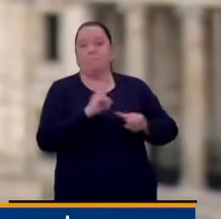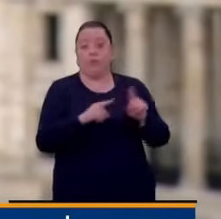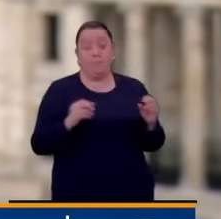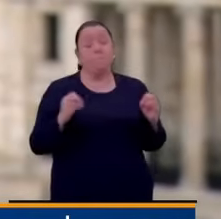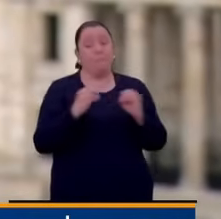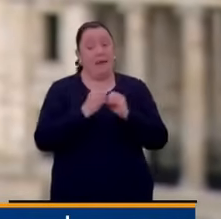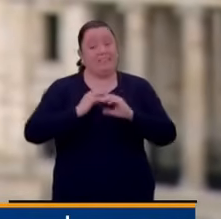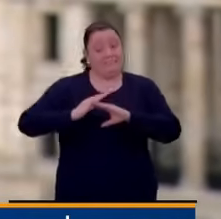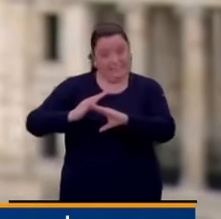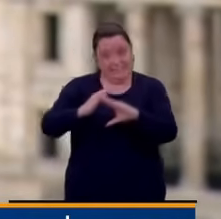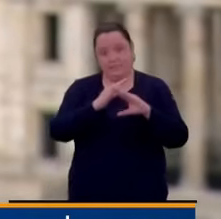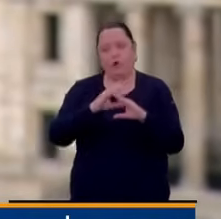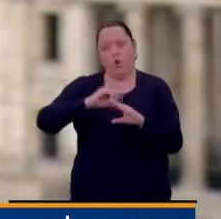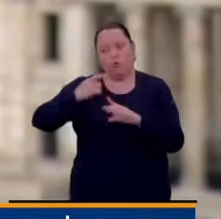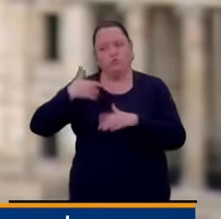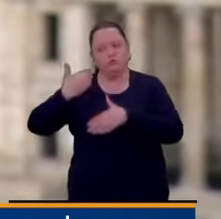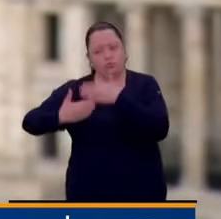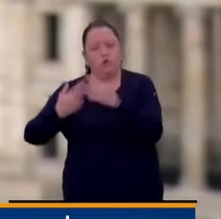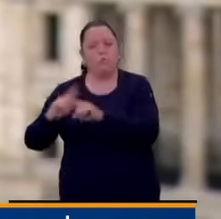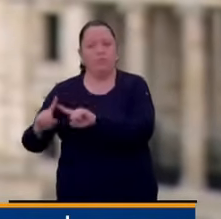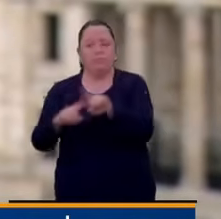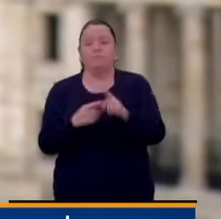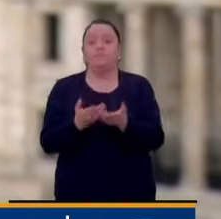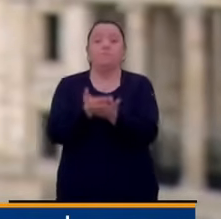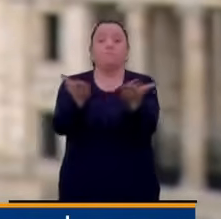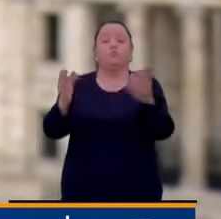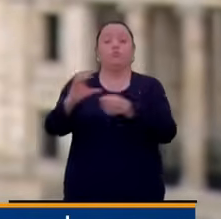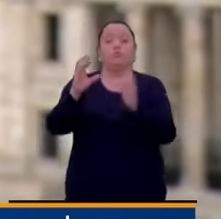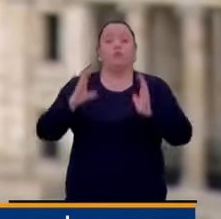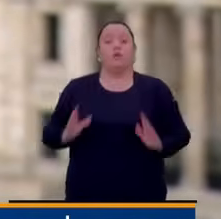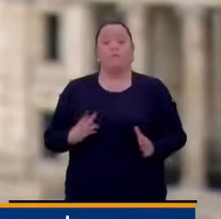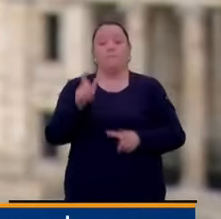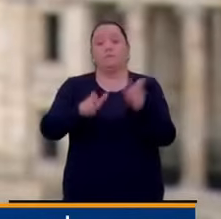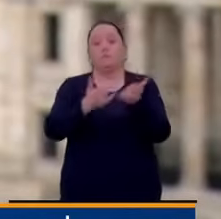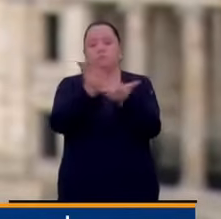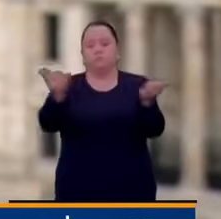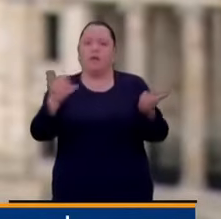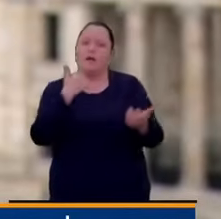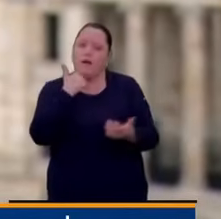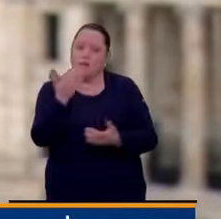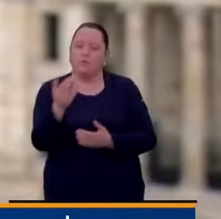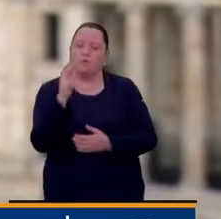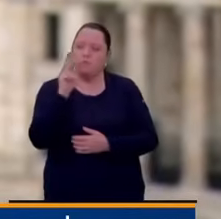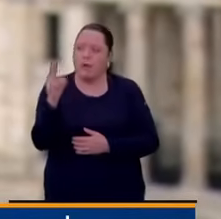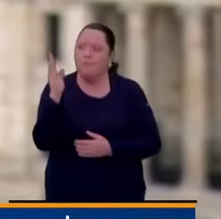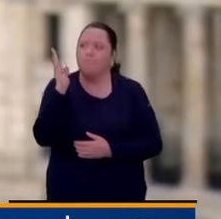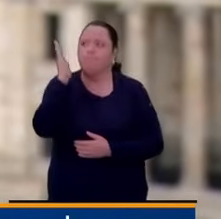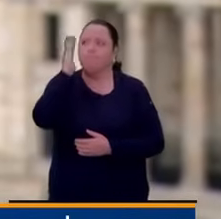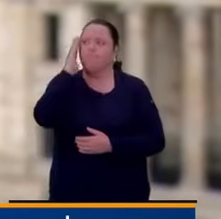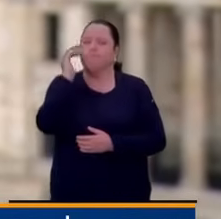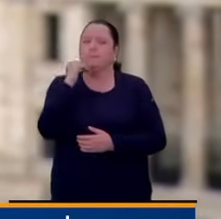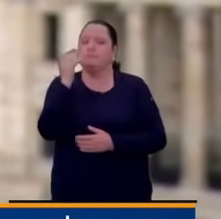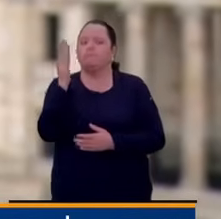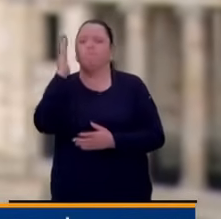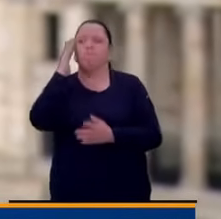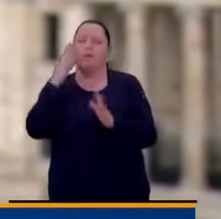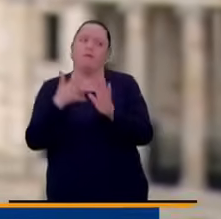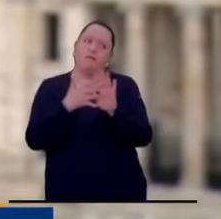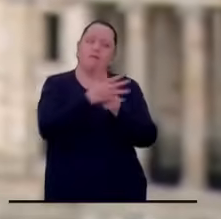otros mecanismos y le han pedido a la ciudadanía que de inmediato colaboren en caso de conocer alguna información que evite